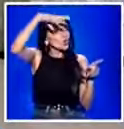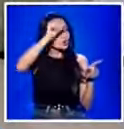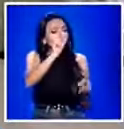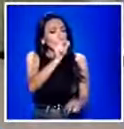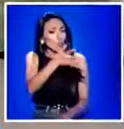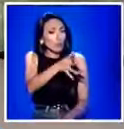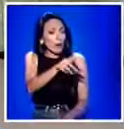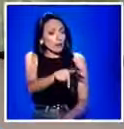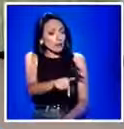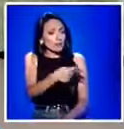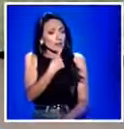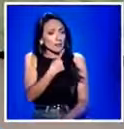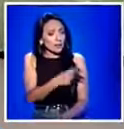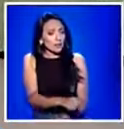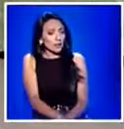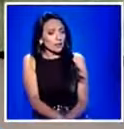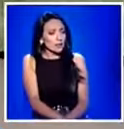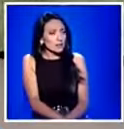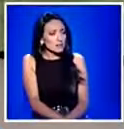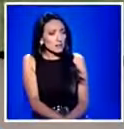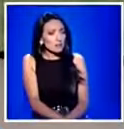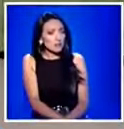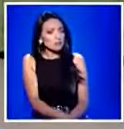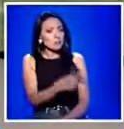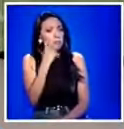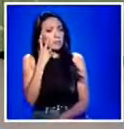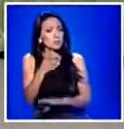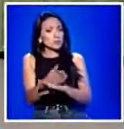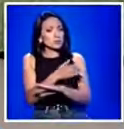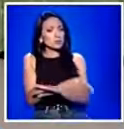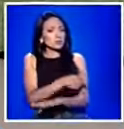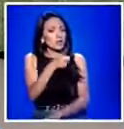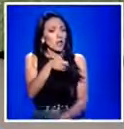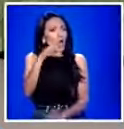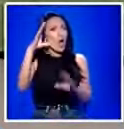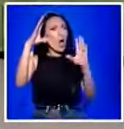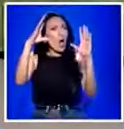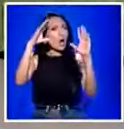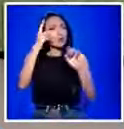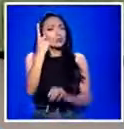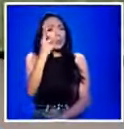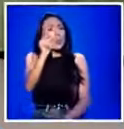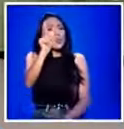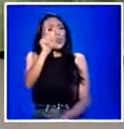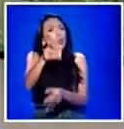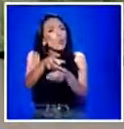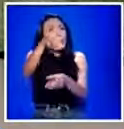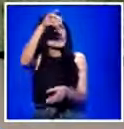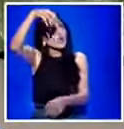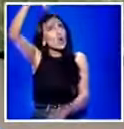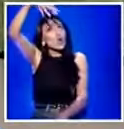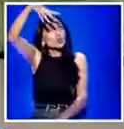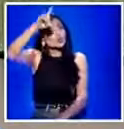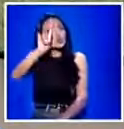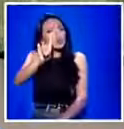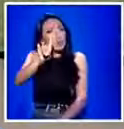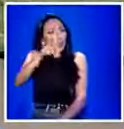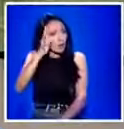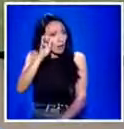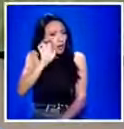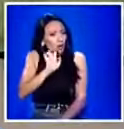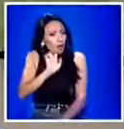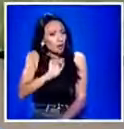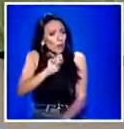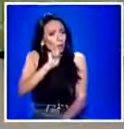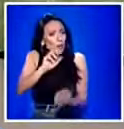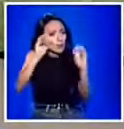público. Si no me equivoco, lo vimos en la toma hace unos minutos, que había solo un poste de alumbrado público. Falta